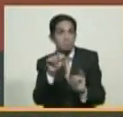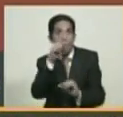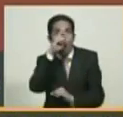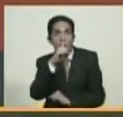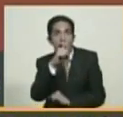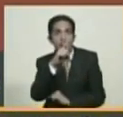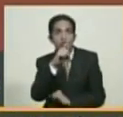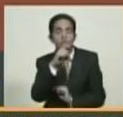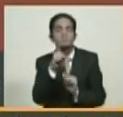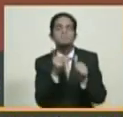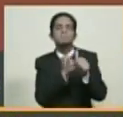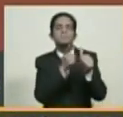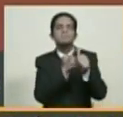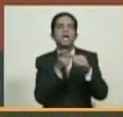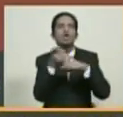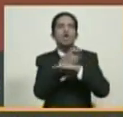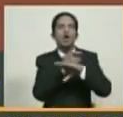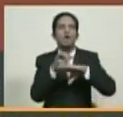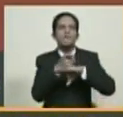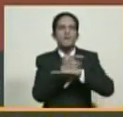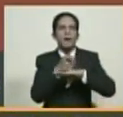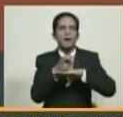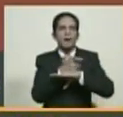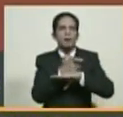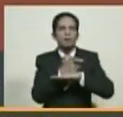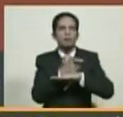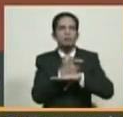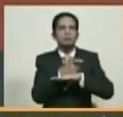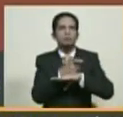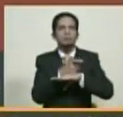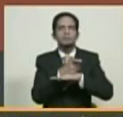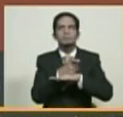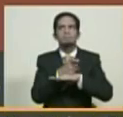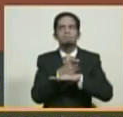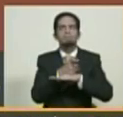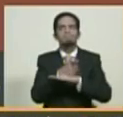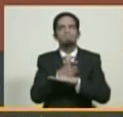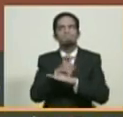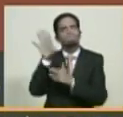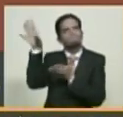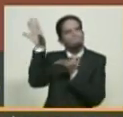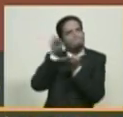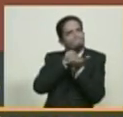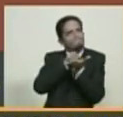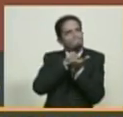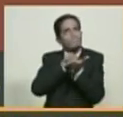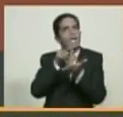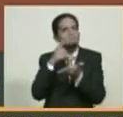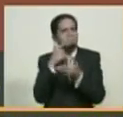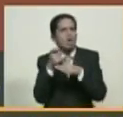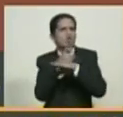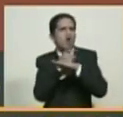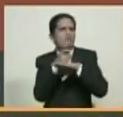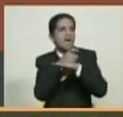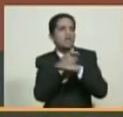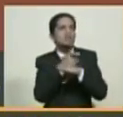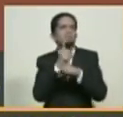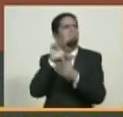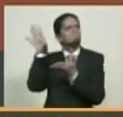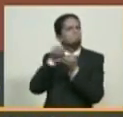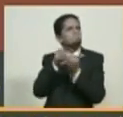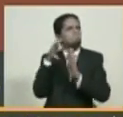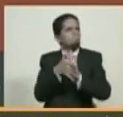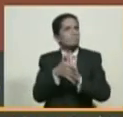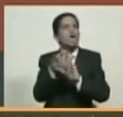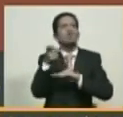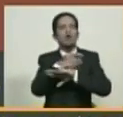el primer gobierno de la región en hacerse eco de esta construcción artificial es el gobierno de Colombia.